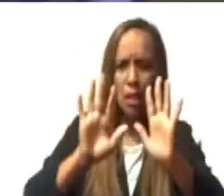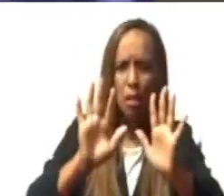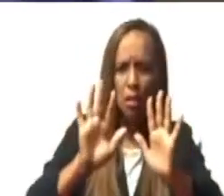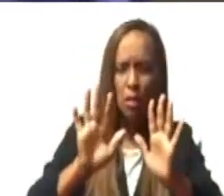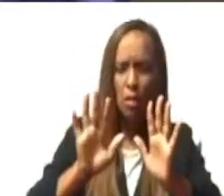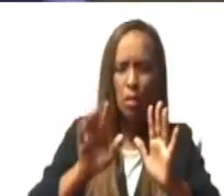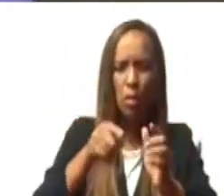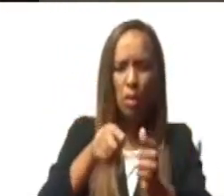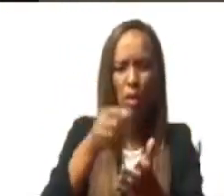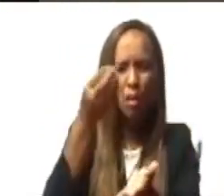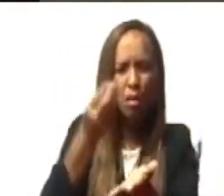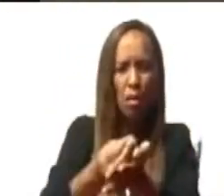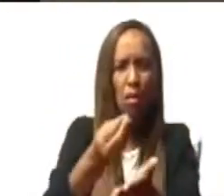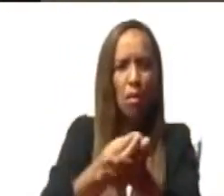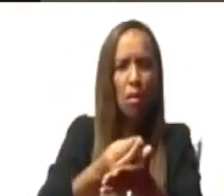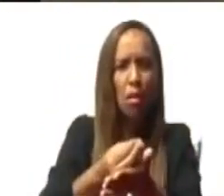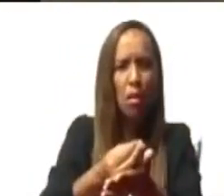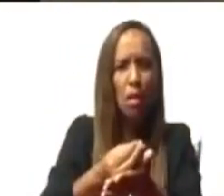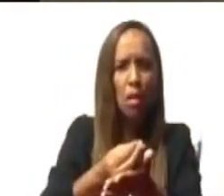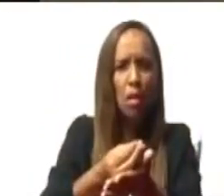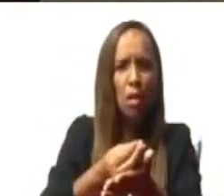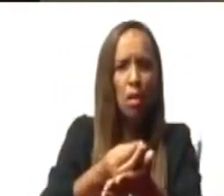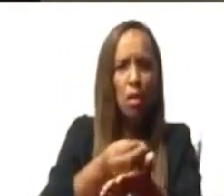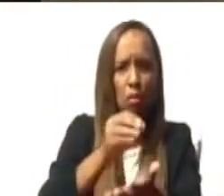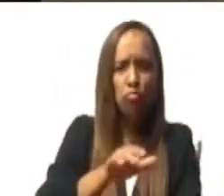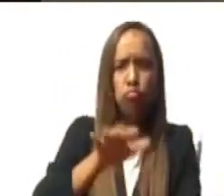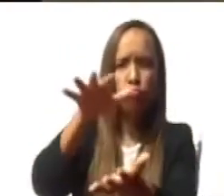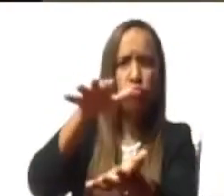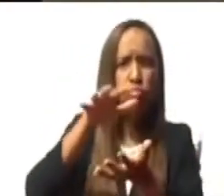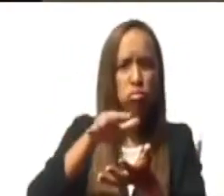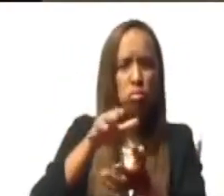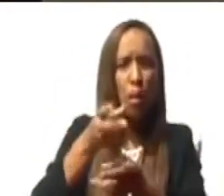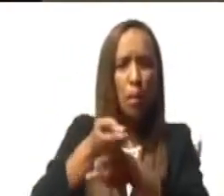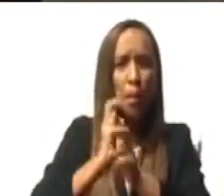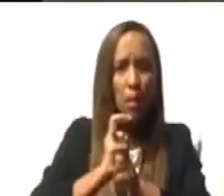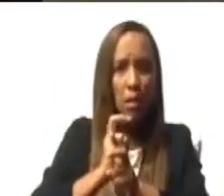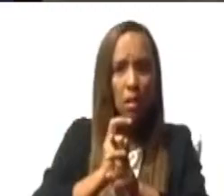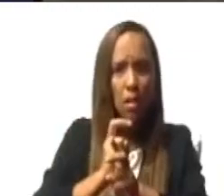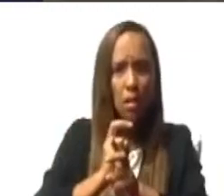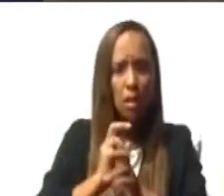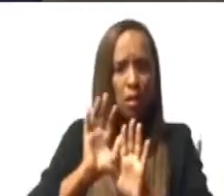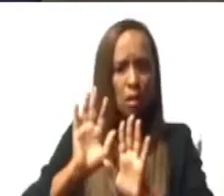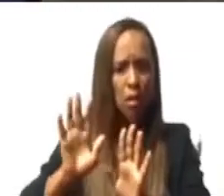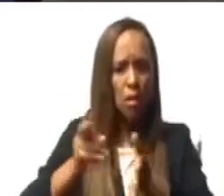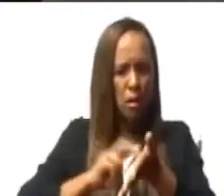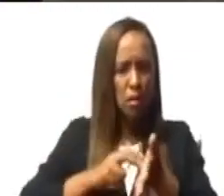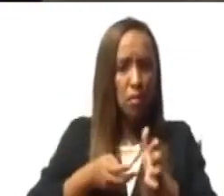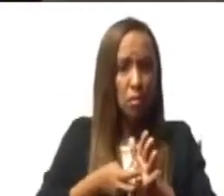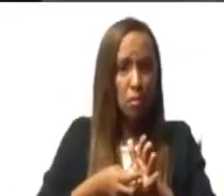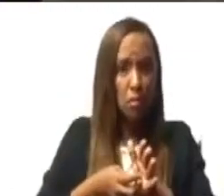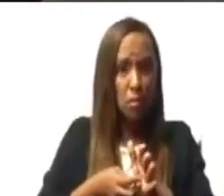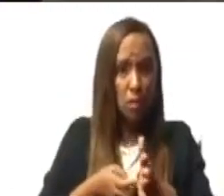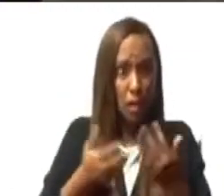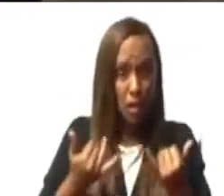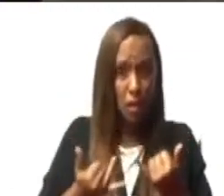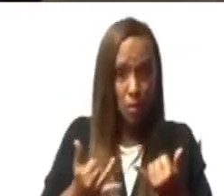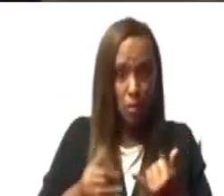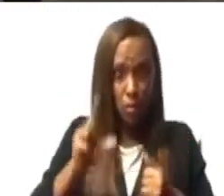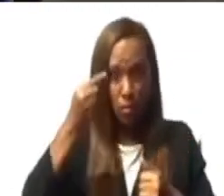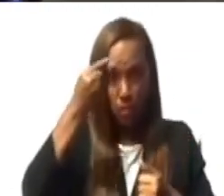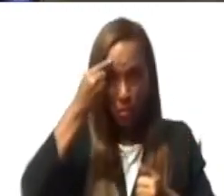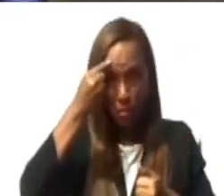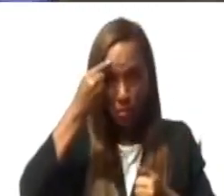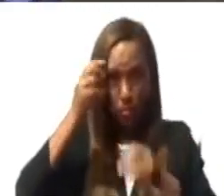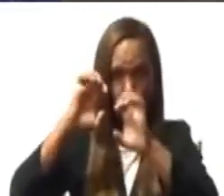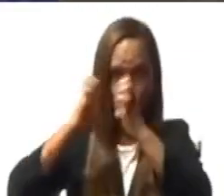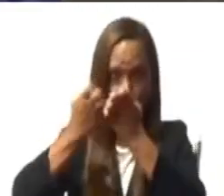Estado social, democrático y de derechos, pues la estabilidad financiera es lo que asegura el